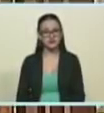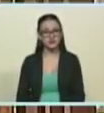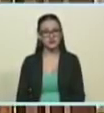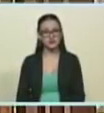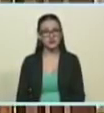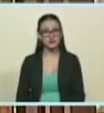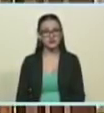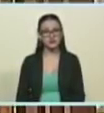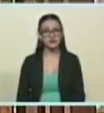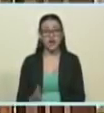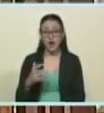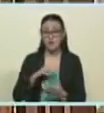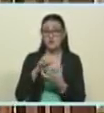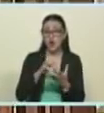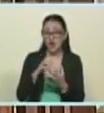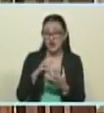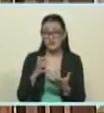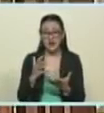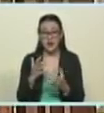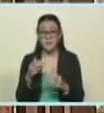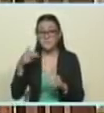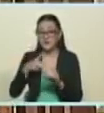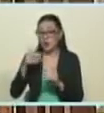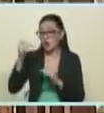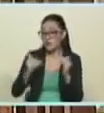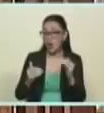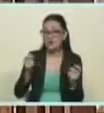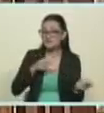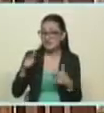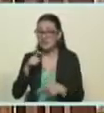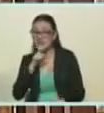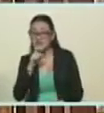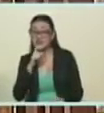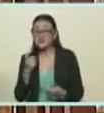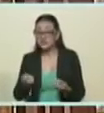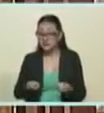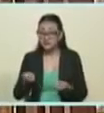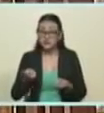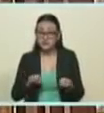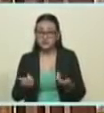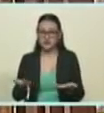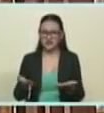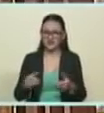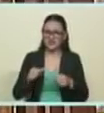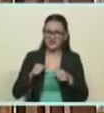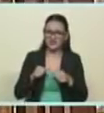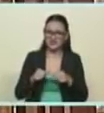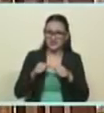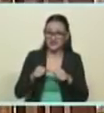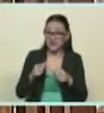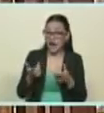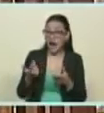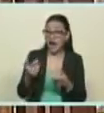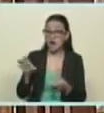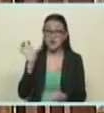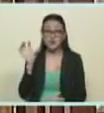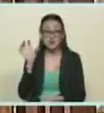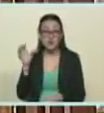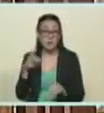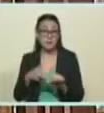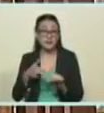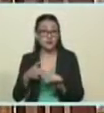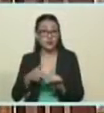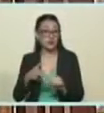Ah, que tuvimos un problema serio porque se nos bajó el petróleo, las importaciones. Ah, entonces vamos a seguir viviendo el esquema rentista, ¿verdad? Eso es lo que aspira alguna